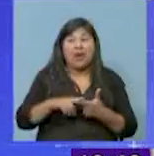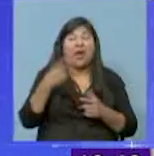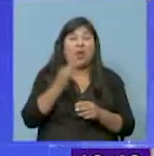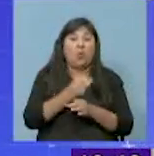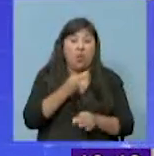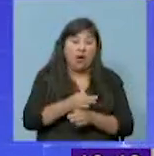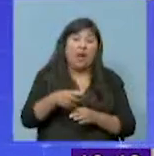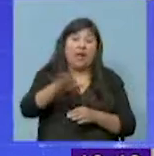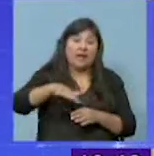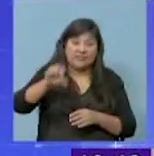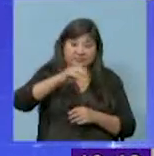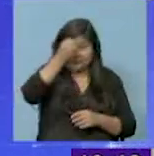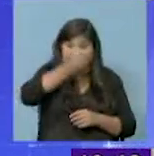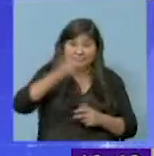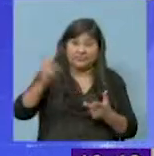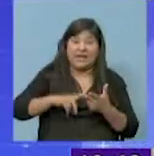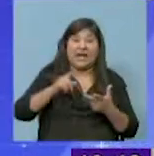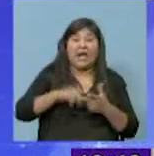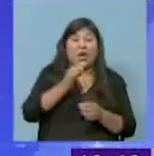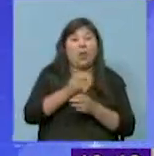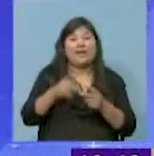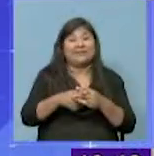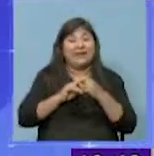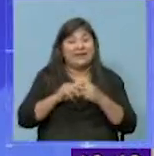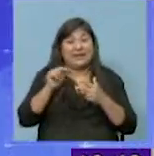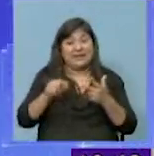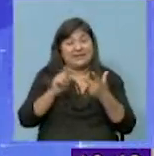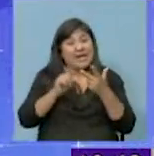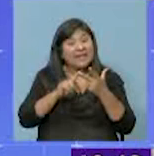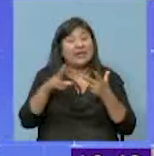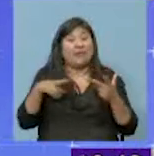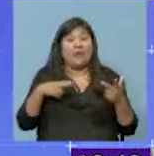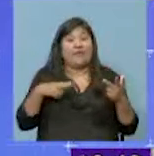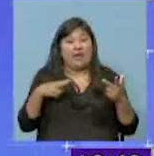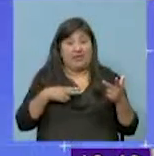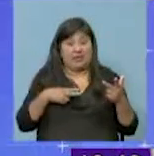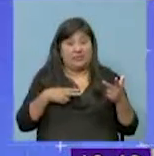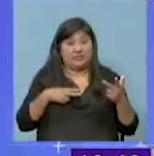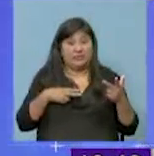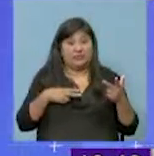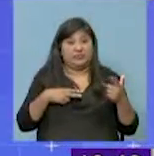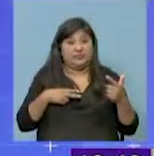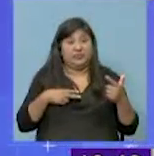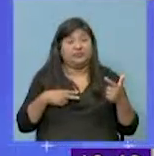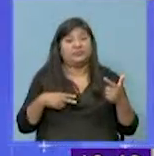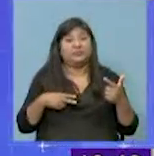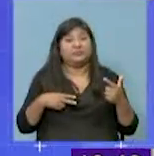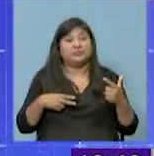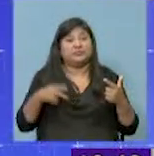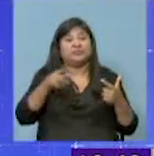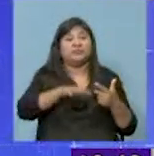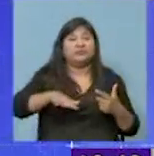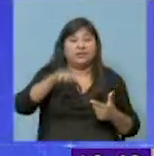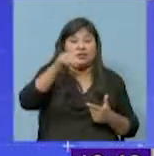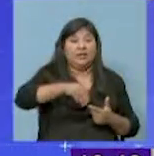la Escuela Técnica Herminio Arrieta, que es el establecimiento privado que le decía al comienzo de este informe. En